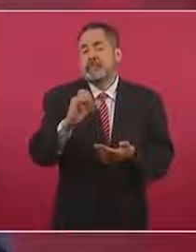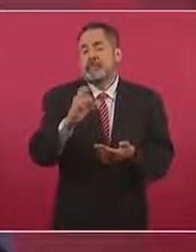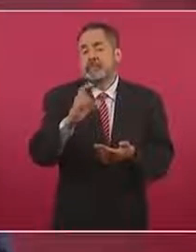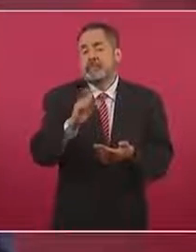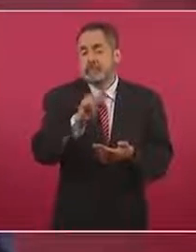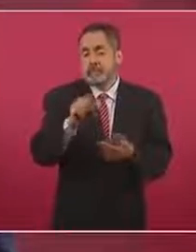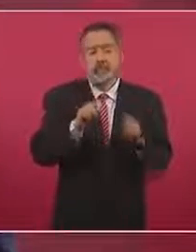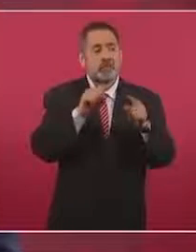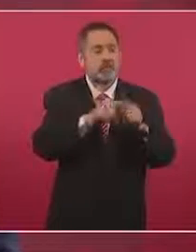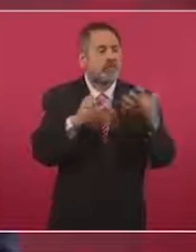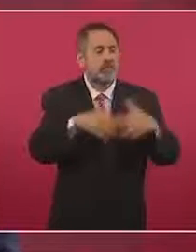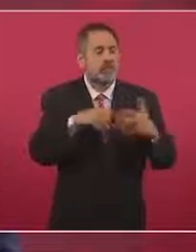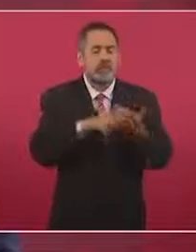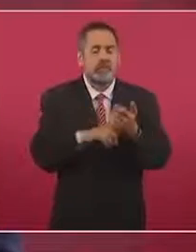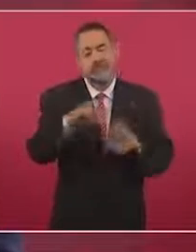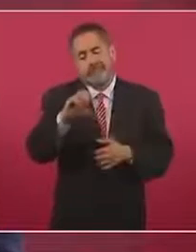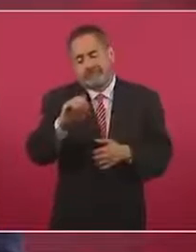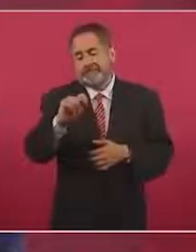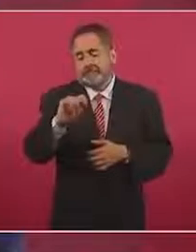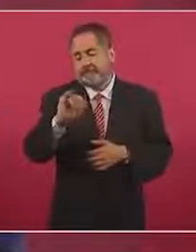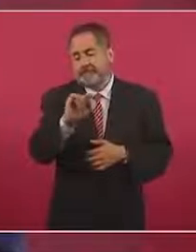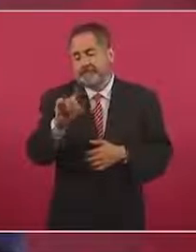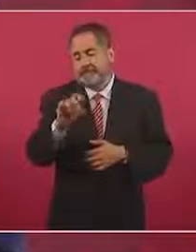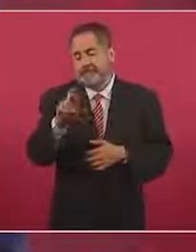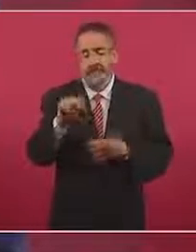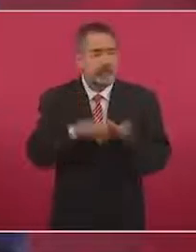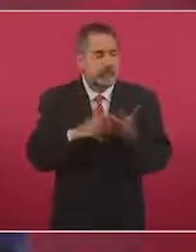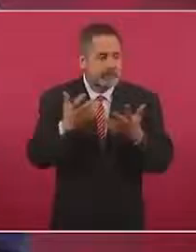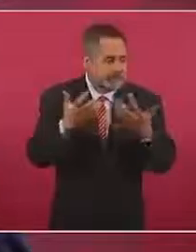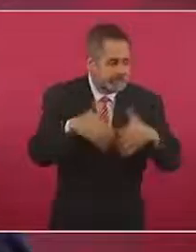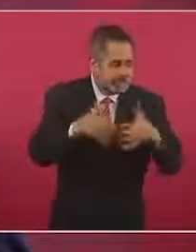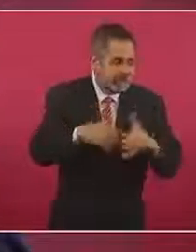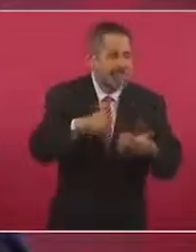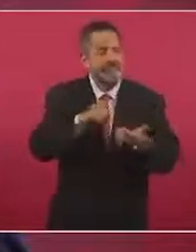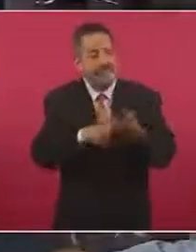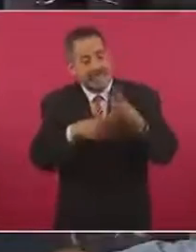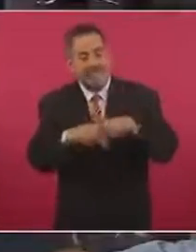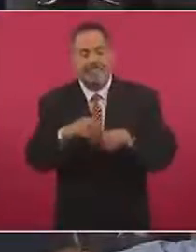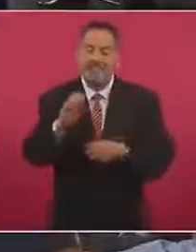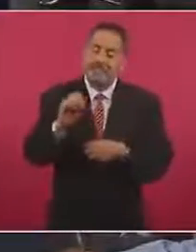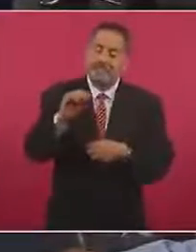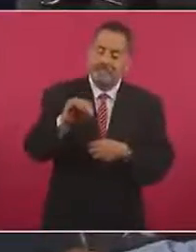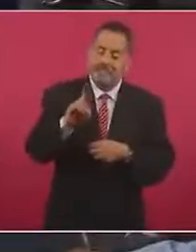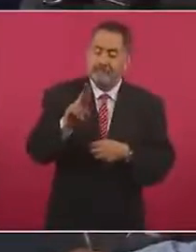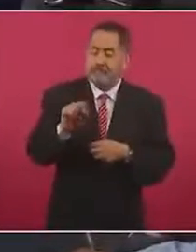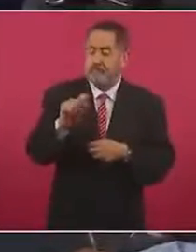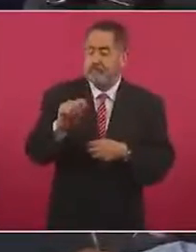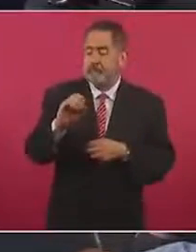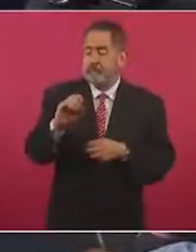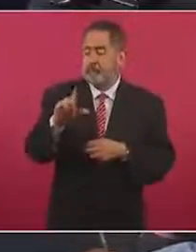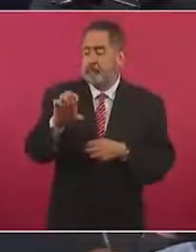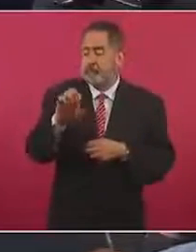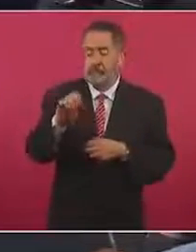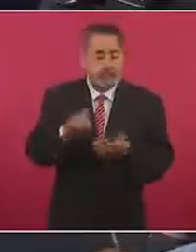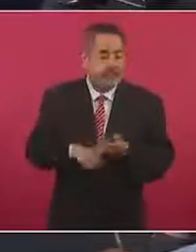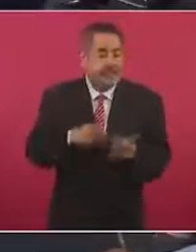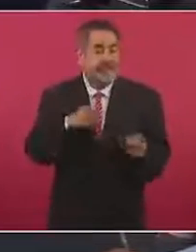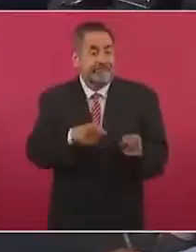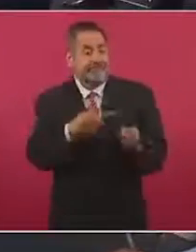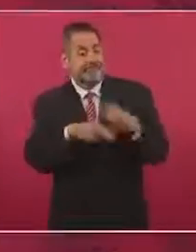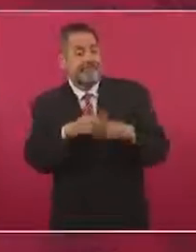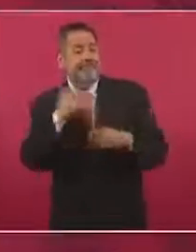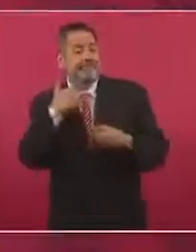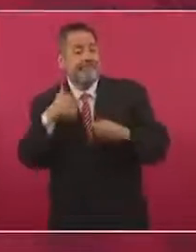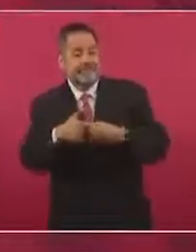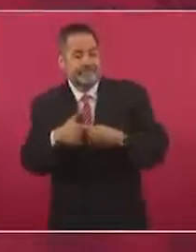para procesar combustóleo y producir gasolinas, porque la gasolina tiene